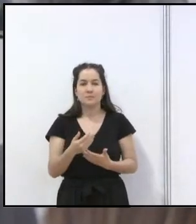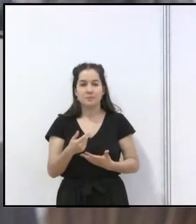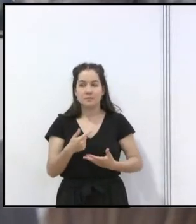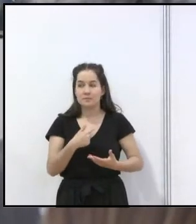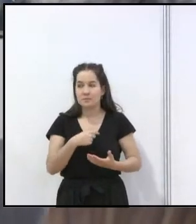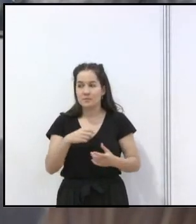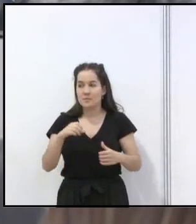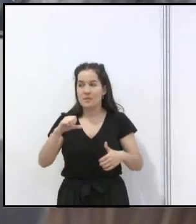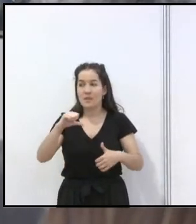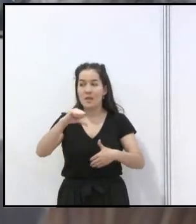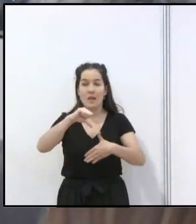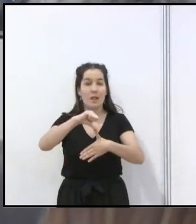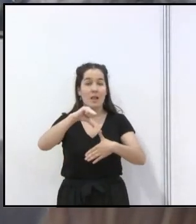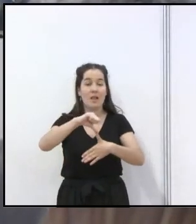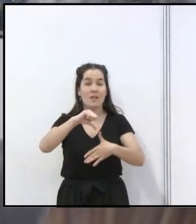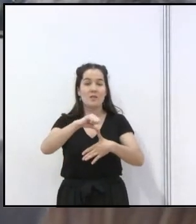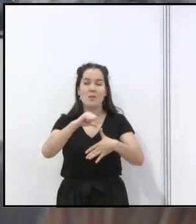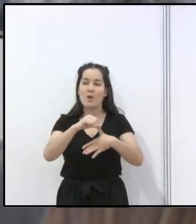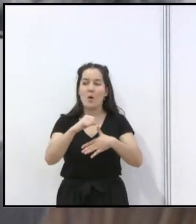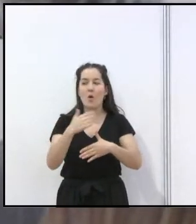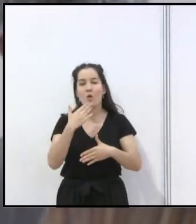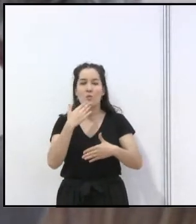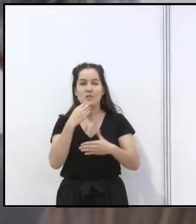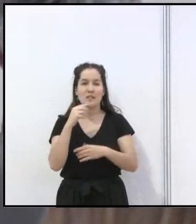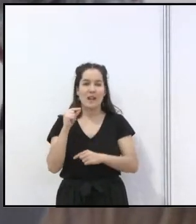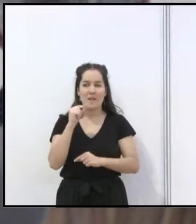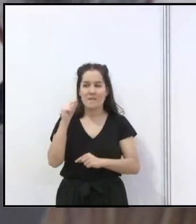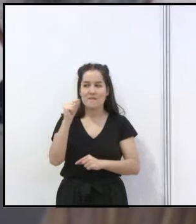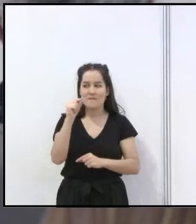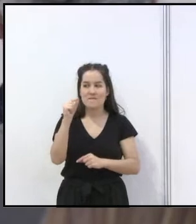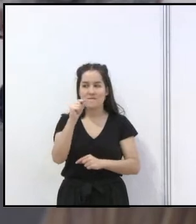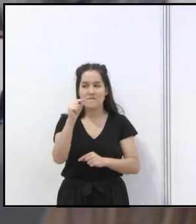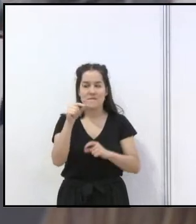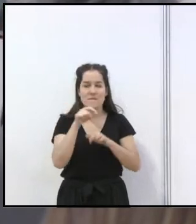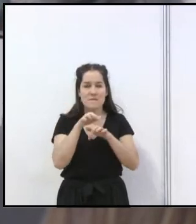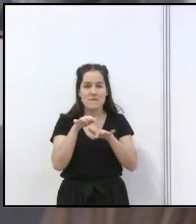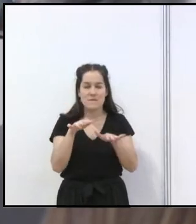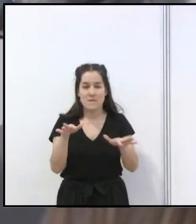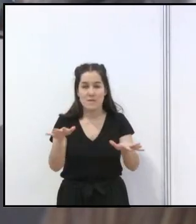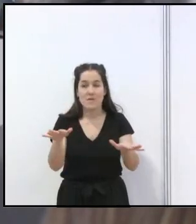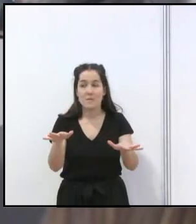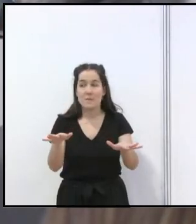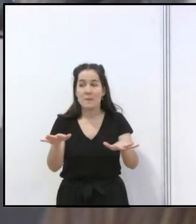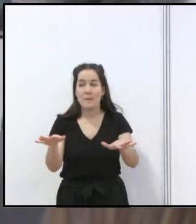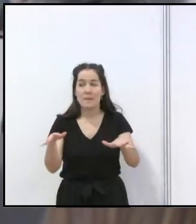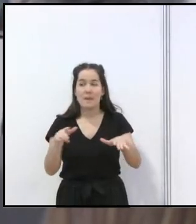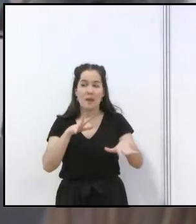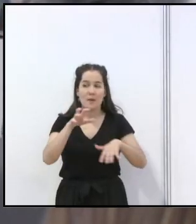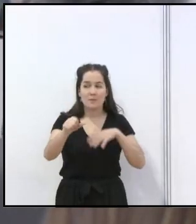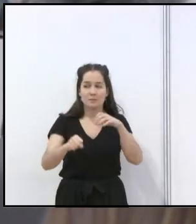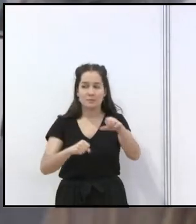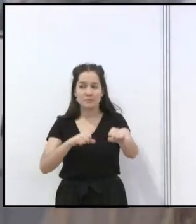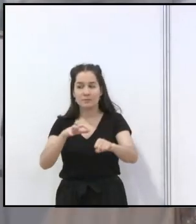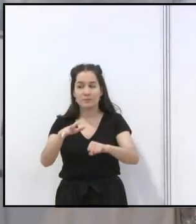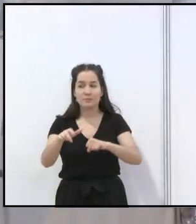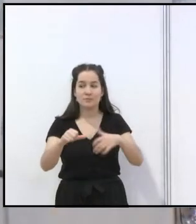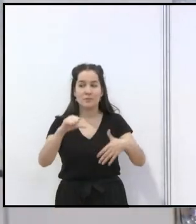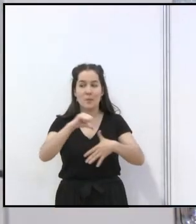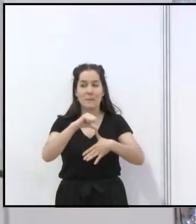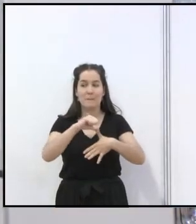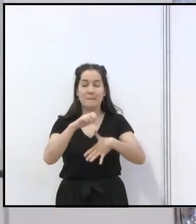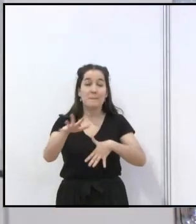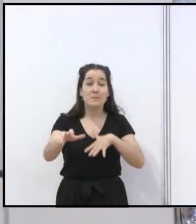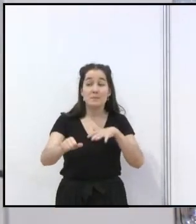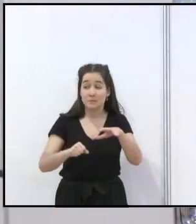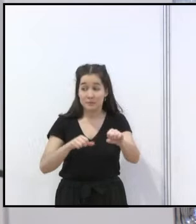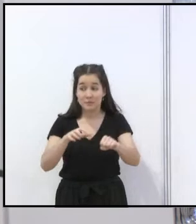como abejas, ¿no? Estamos polinizando con la literatura española el continente americano, ¿no? Y